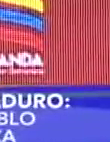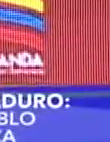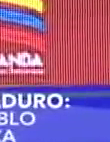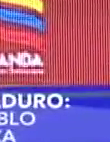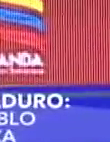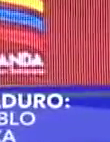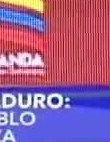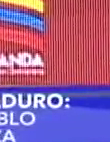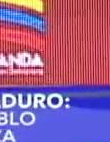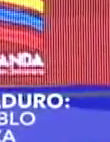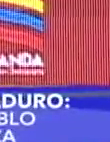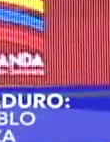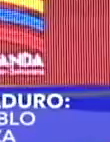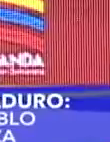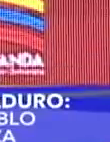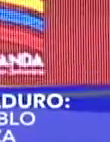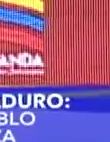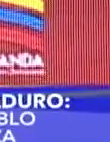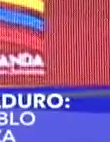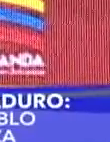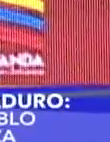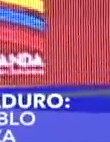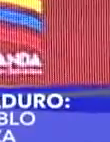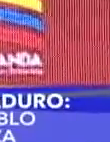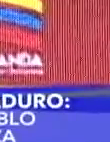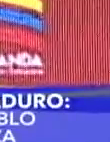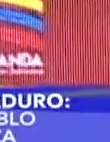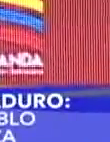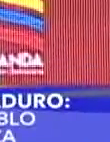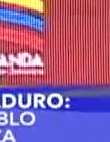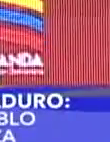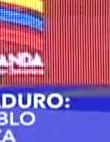un proyecto conjunto con Vietnam